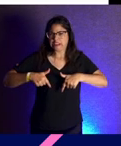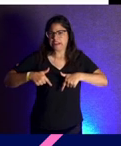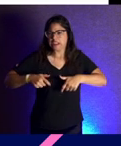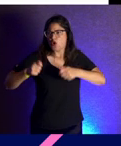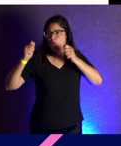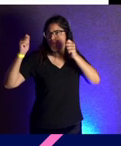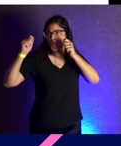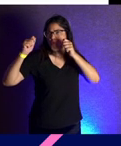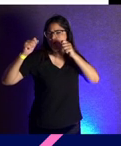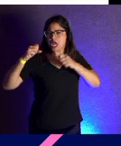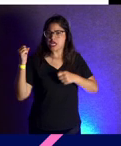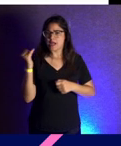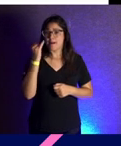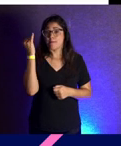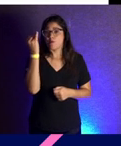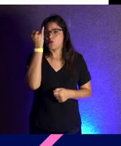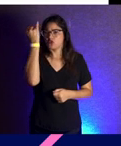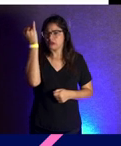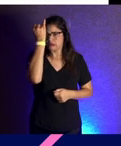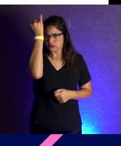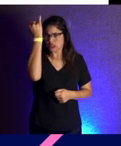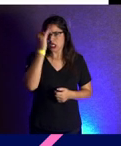importante de la